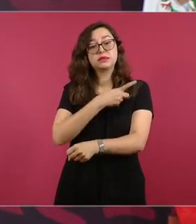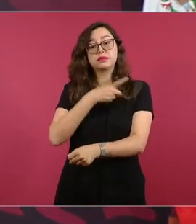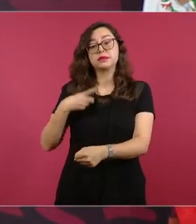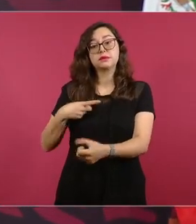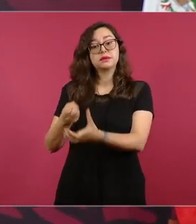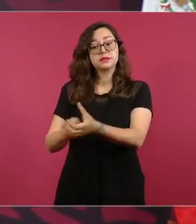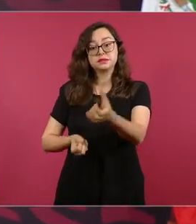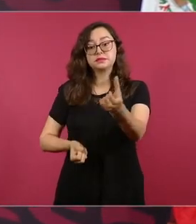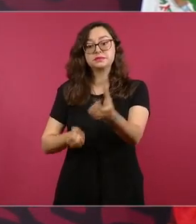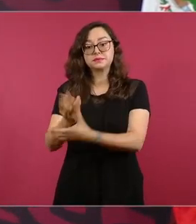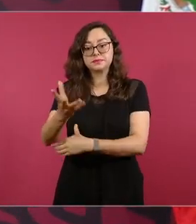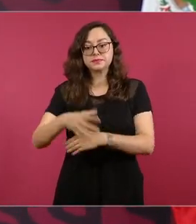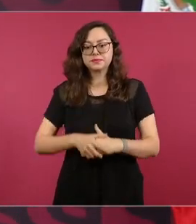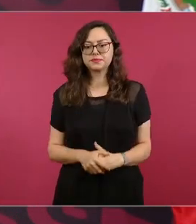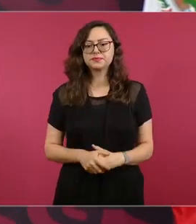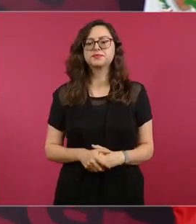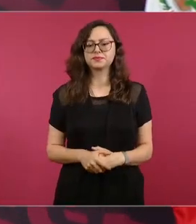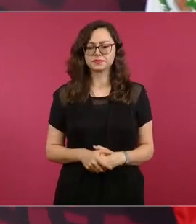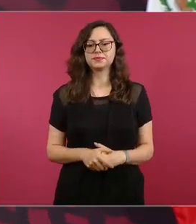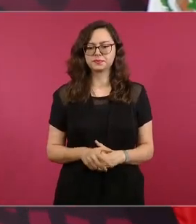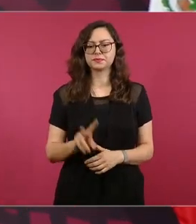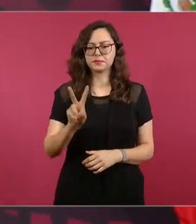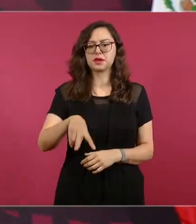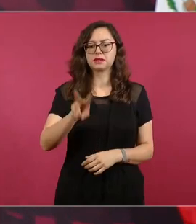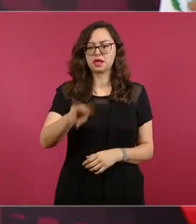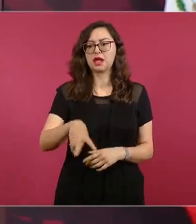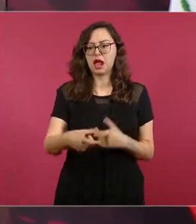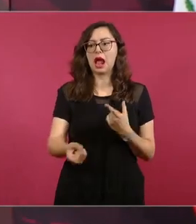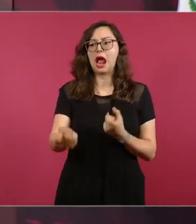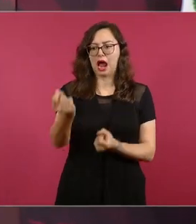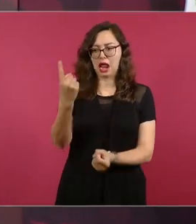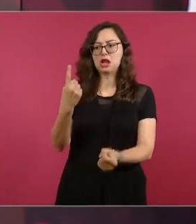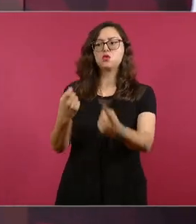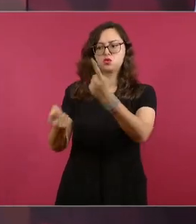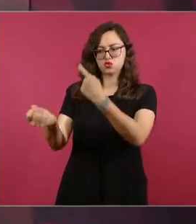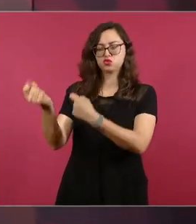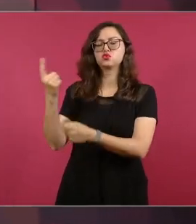y sí, algunos fueron torturados, pero no todos.